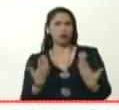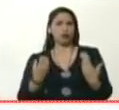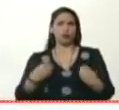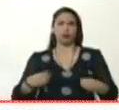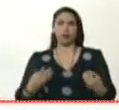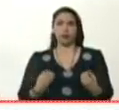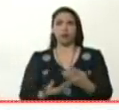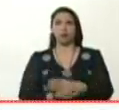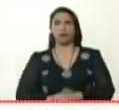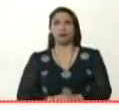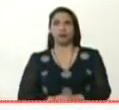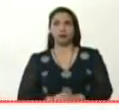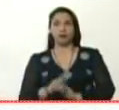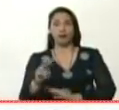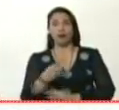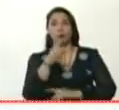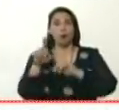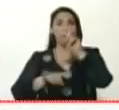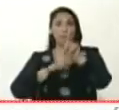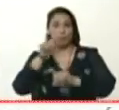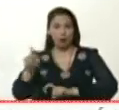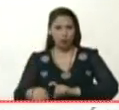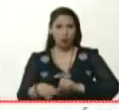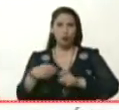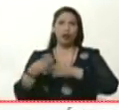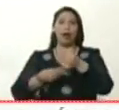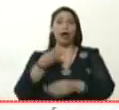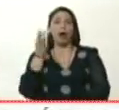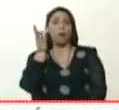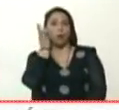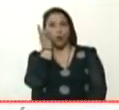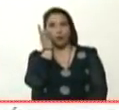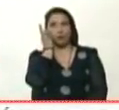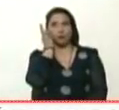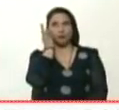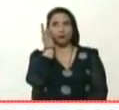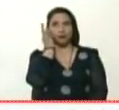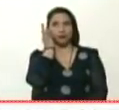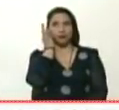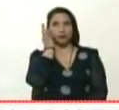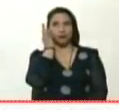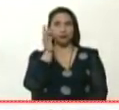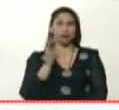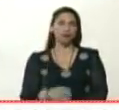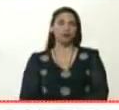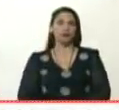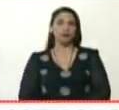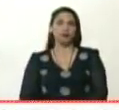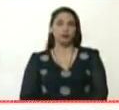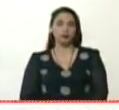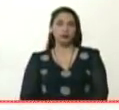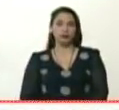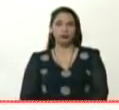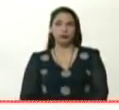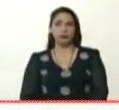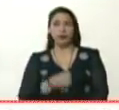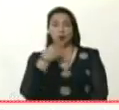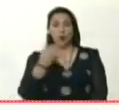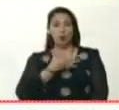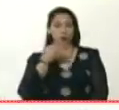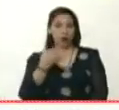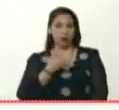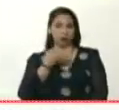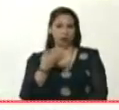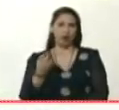Feliz. La segunda pregunta la efectúa María Ángel Colmenares por Promar Televisión. Buenas tardes.